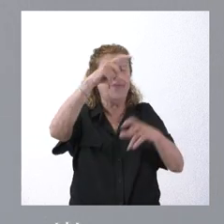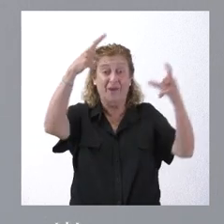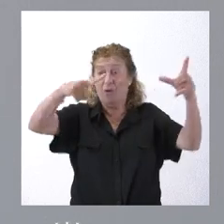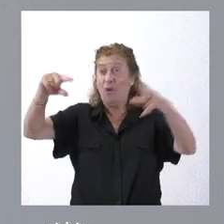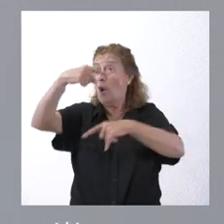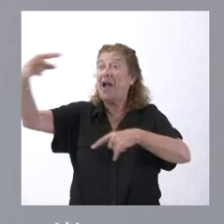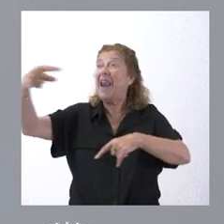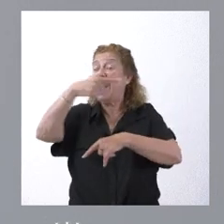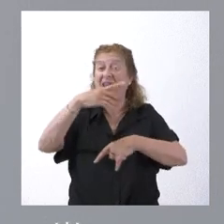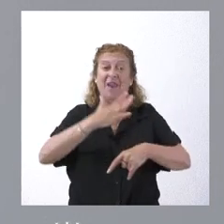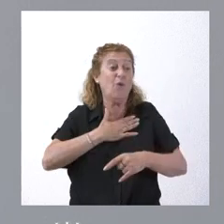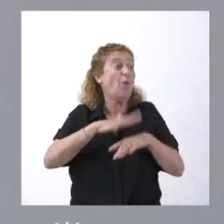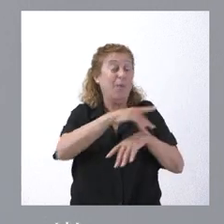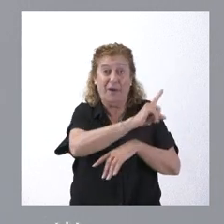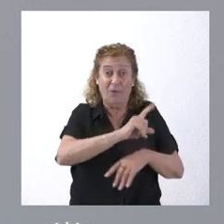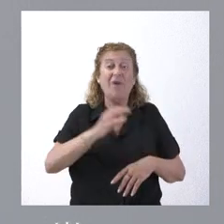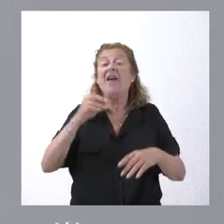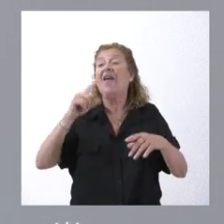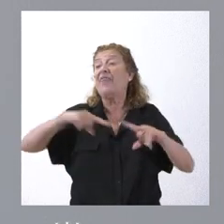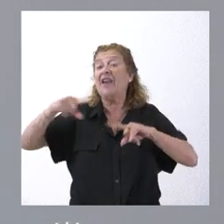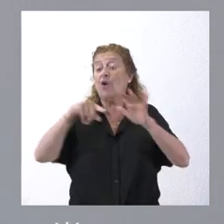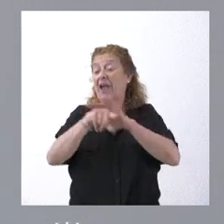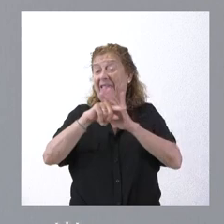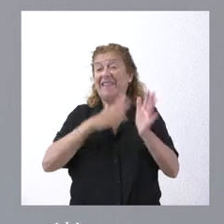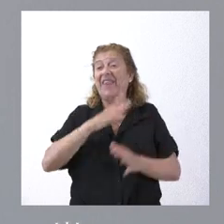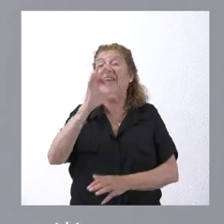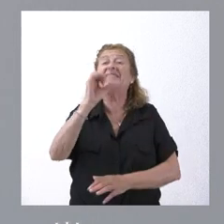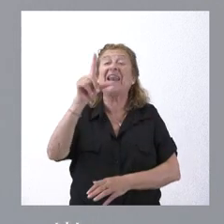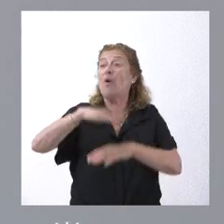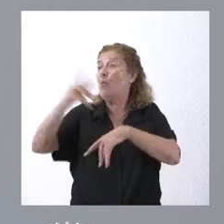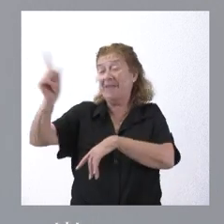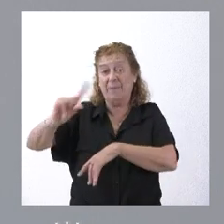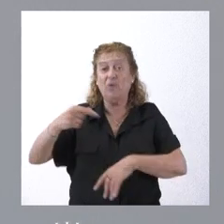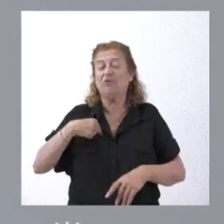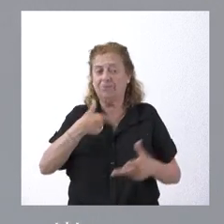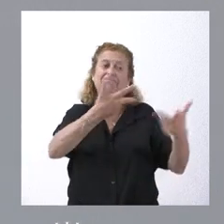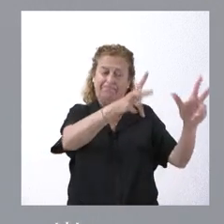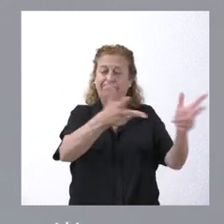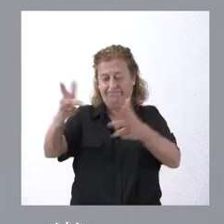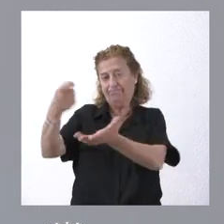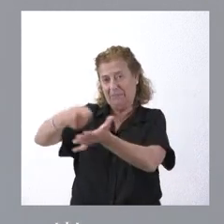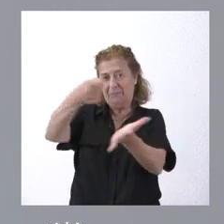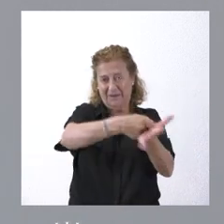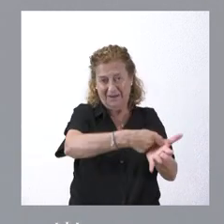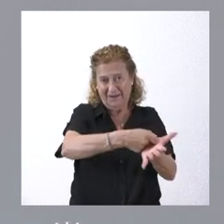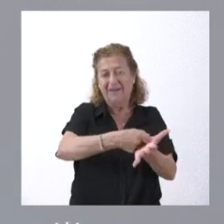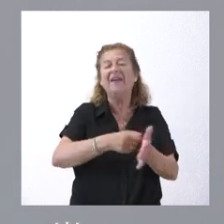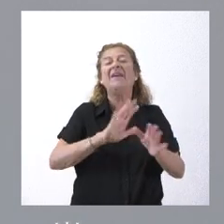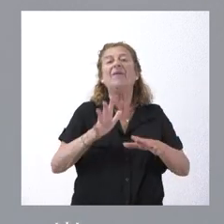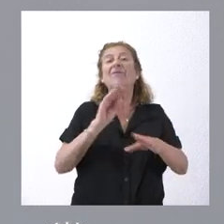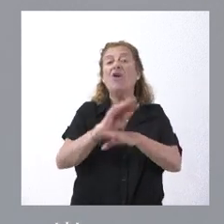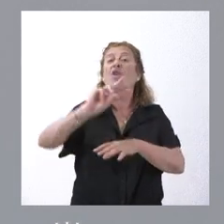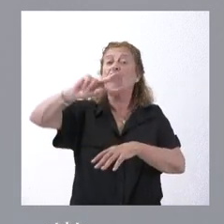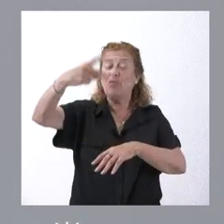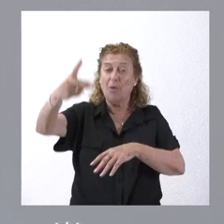de esos locales, ni siquiera el director gerente del SERLA, pues lo que hacemos es permitir que el pago se produzca. La modificación es doble. Por un lado, ampliar